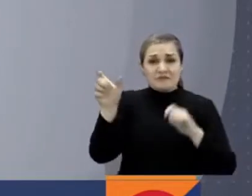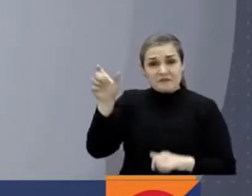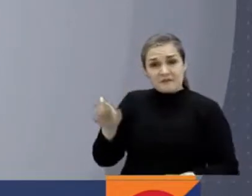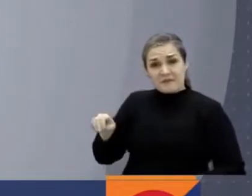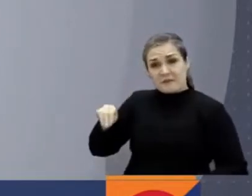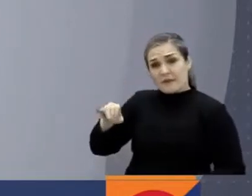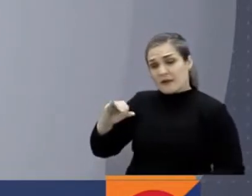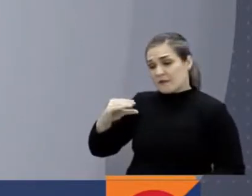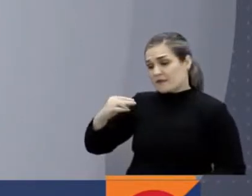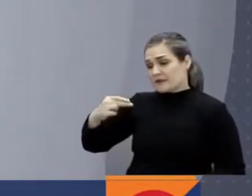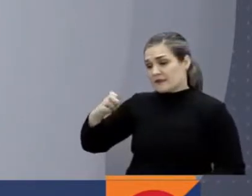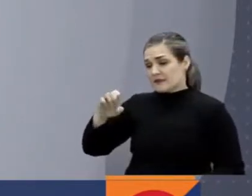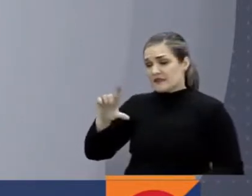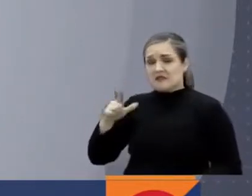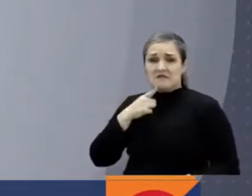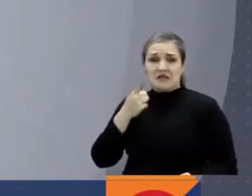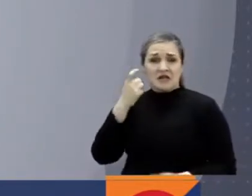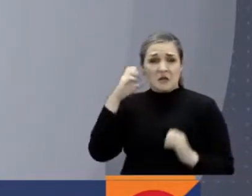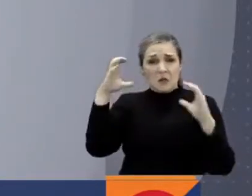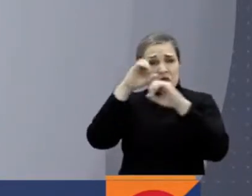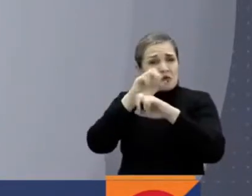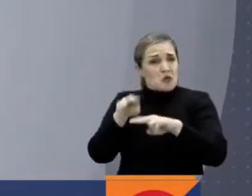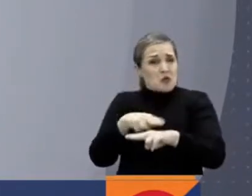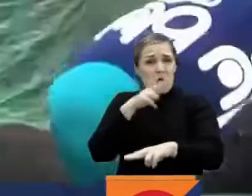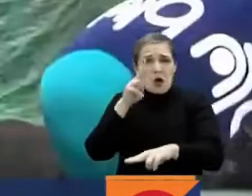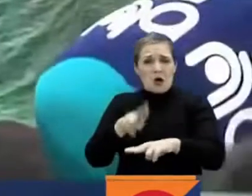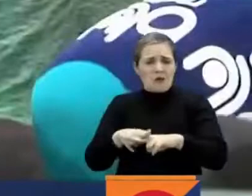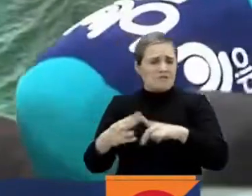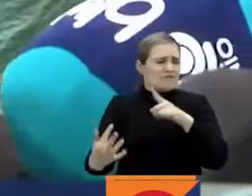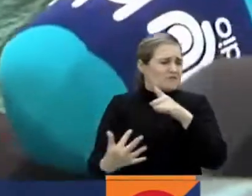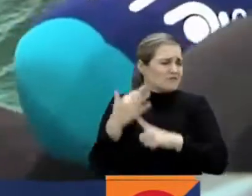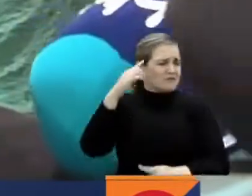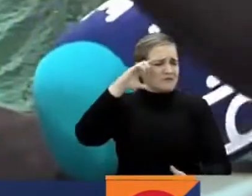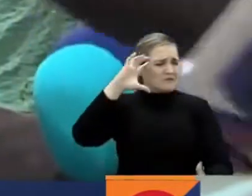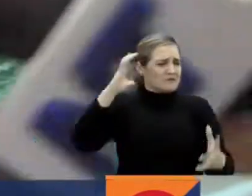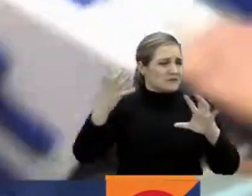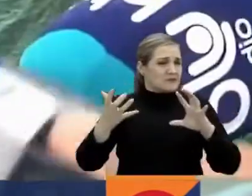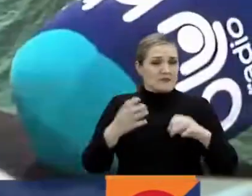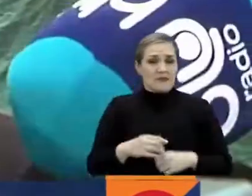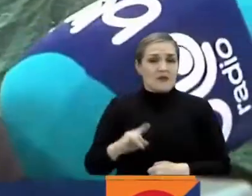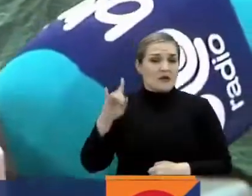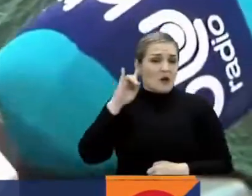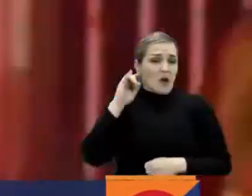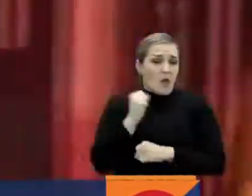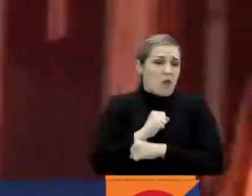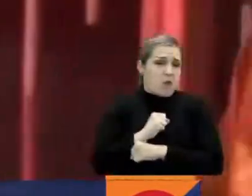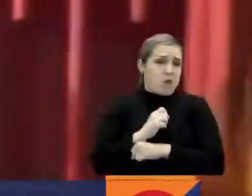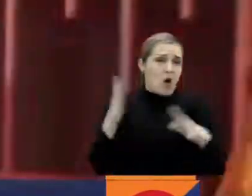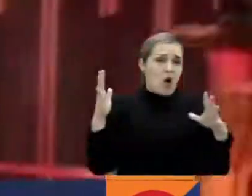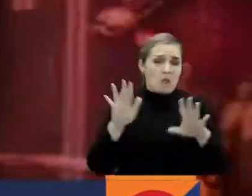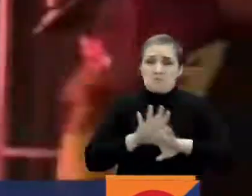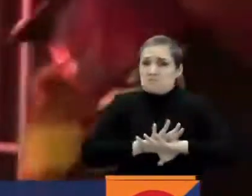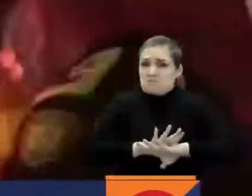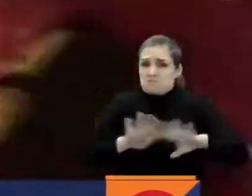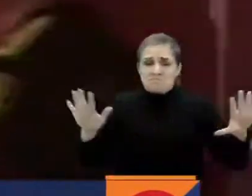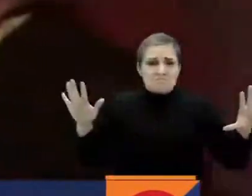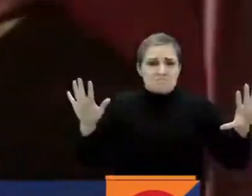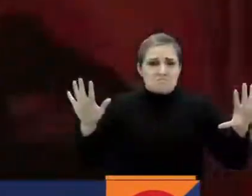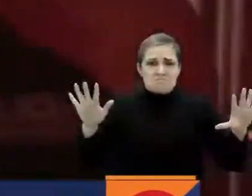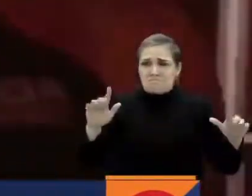que parecía ser una noche normal se convirtió en su peor pesadilla. Y lo único que escuché fue la explosión y ya no supe más.